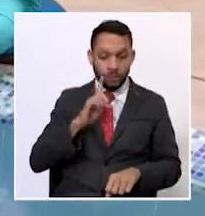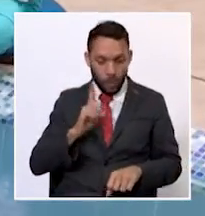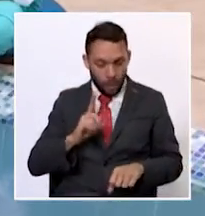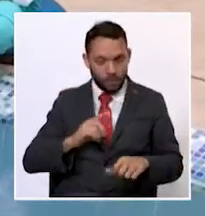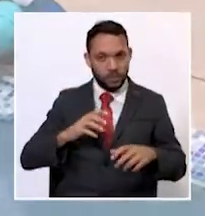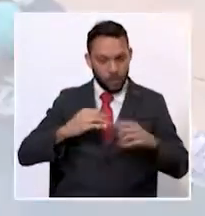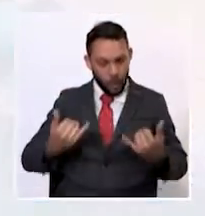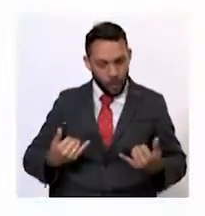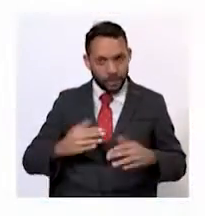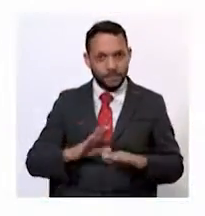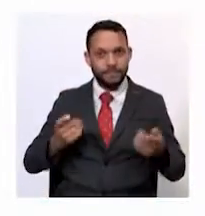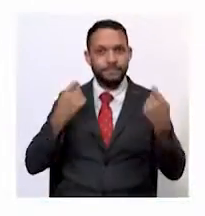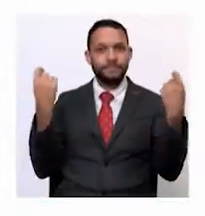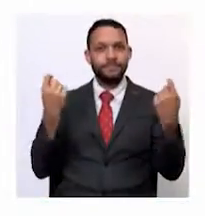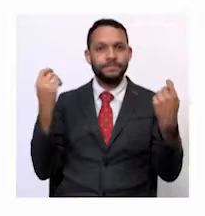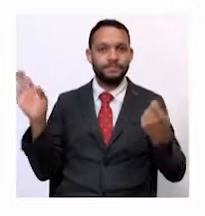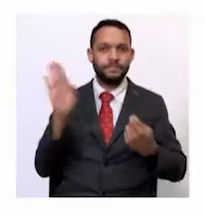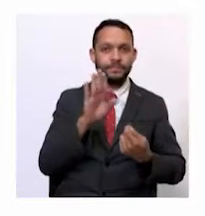regresamos.